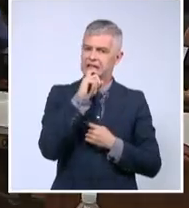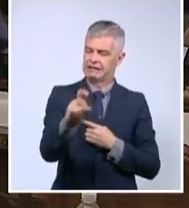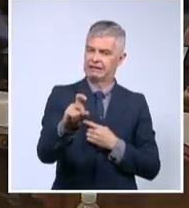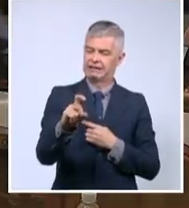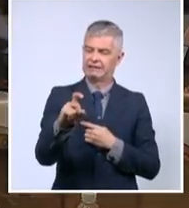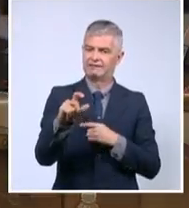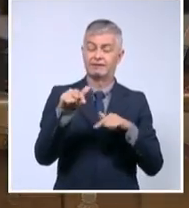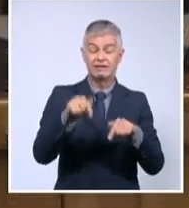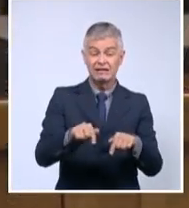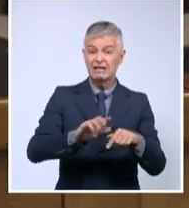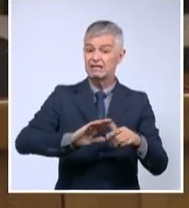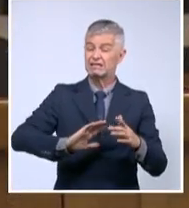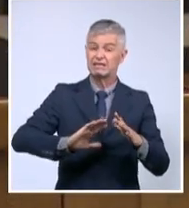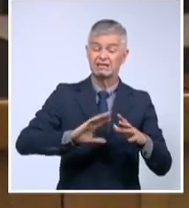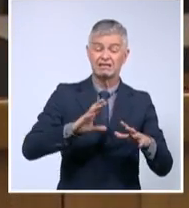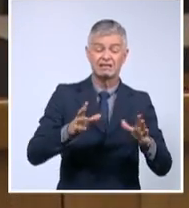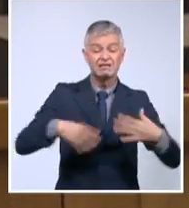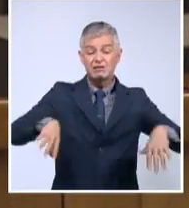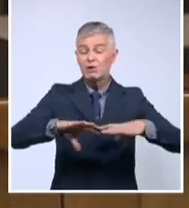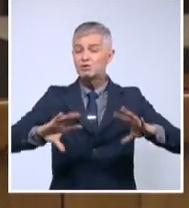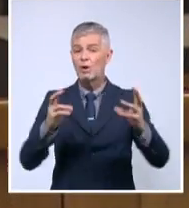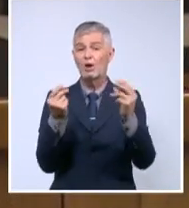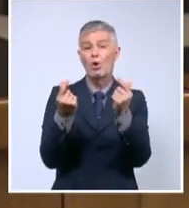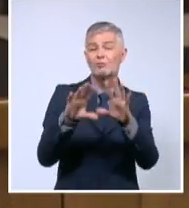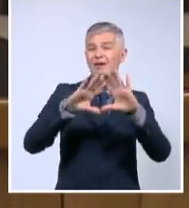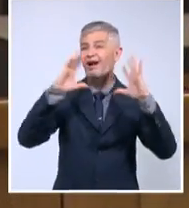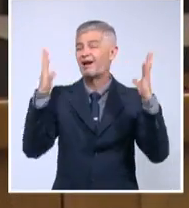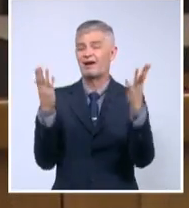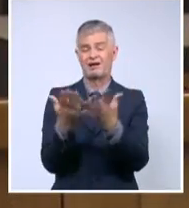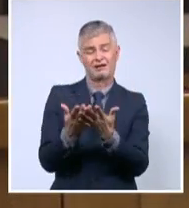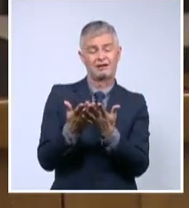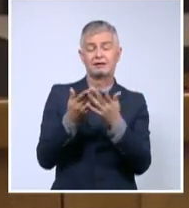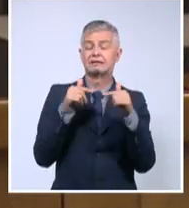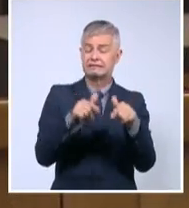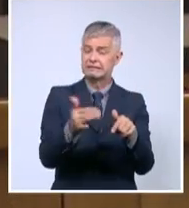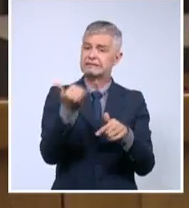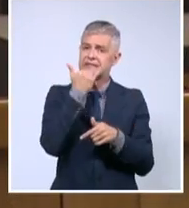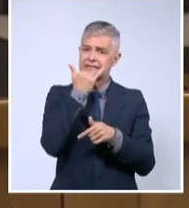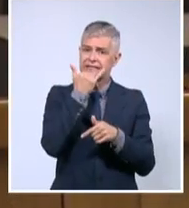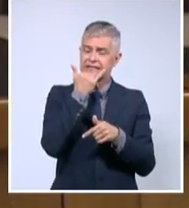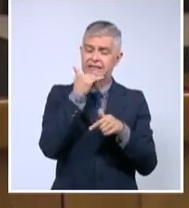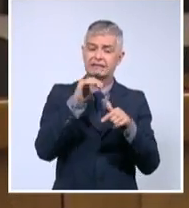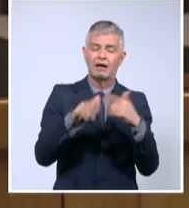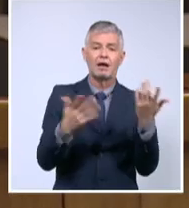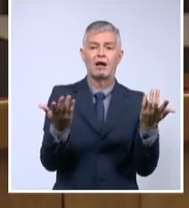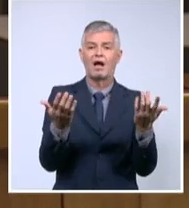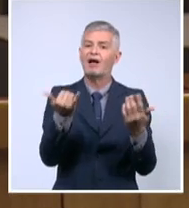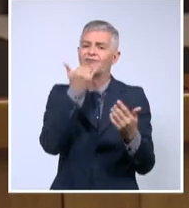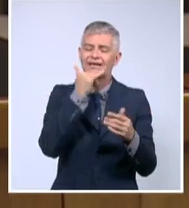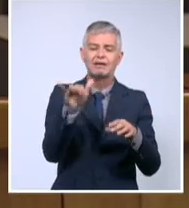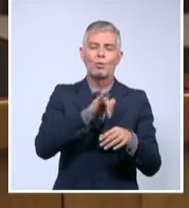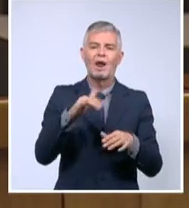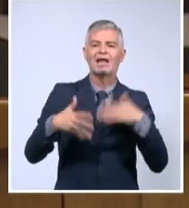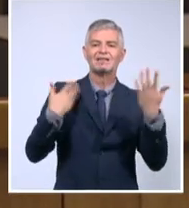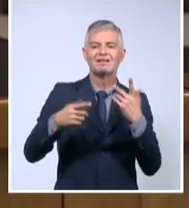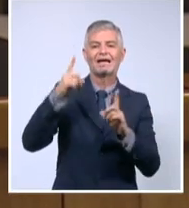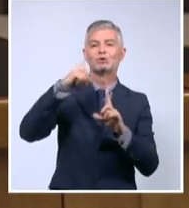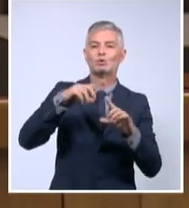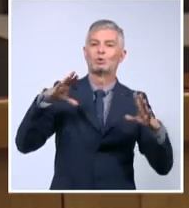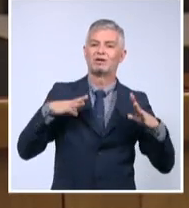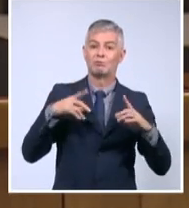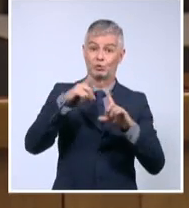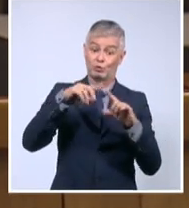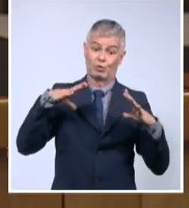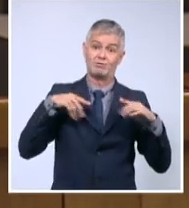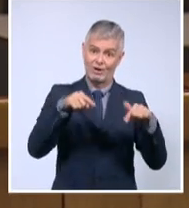contracción económica universal que provoca, con la consecuente interrupción de la actividad turística, una de las principales fuentes de ingresos del